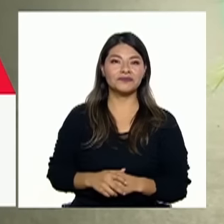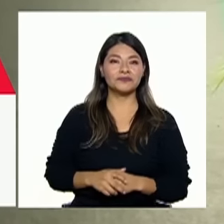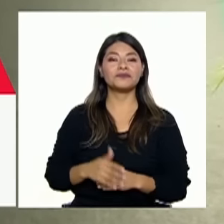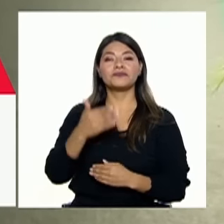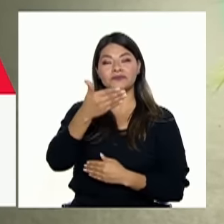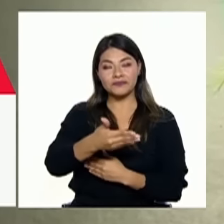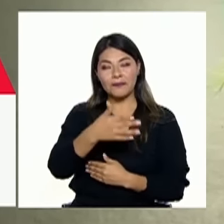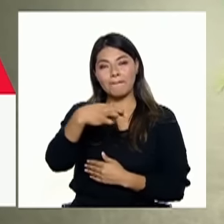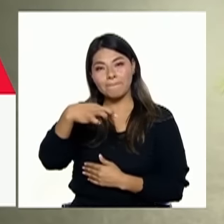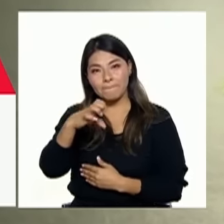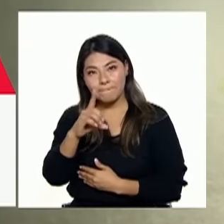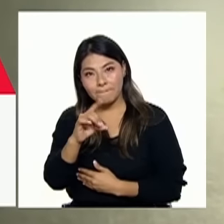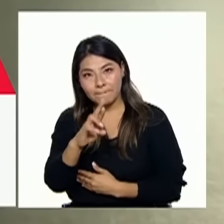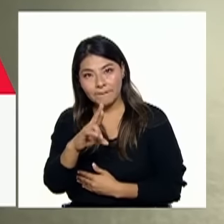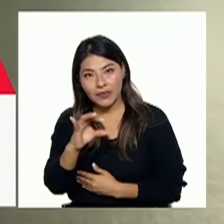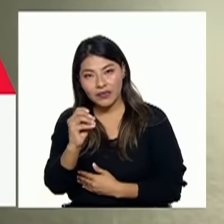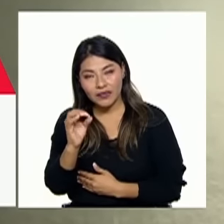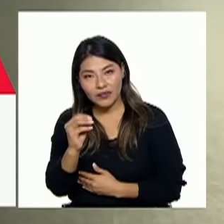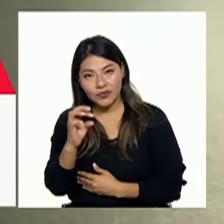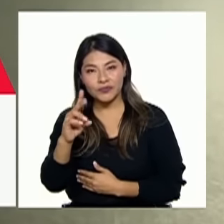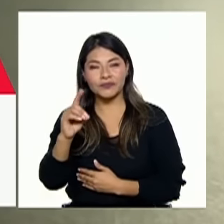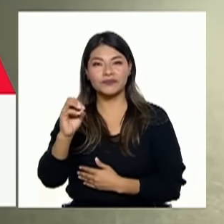Pedro Elaechea Álvarez Calderón.